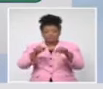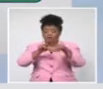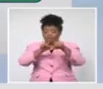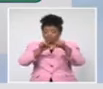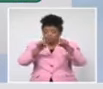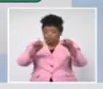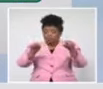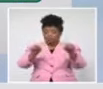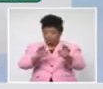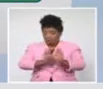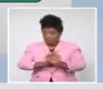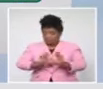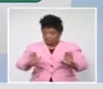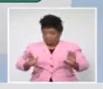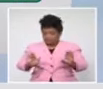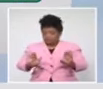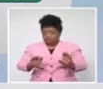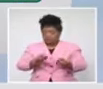diagnosticado